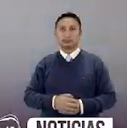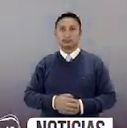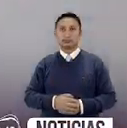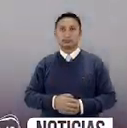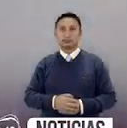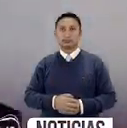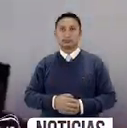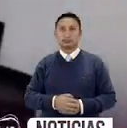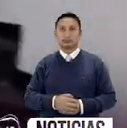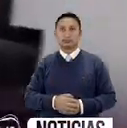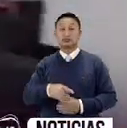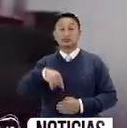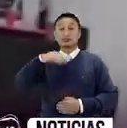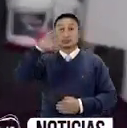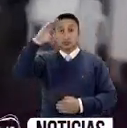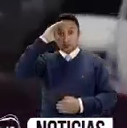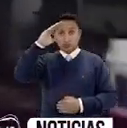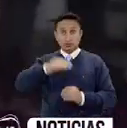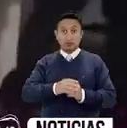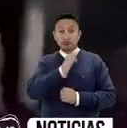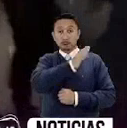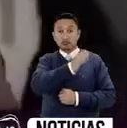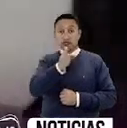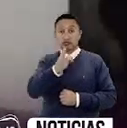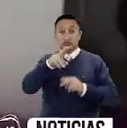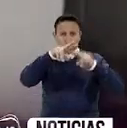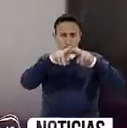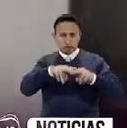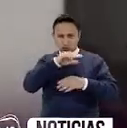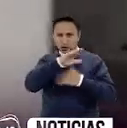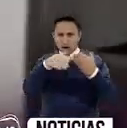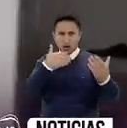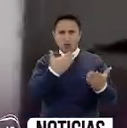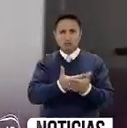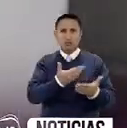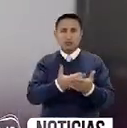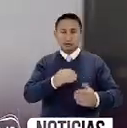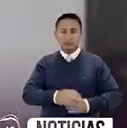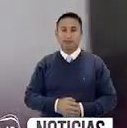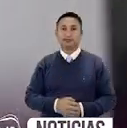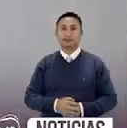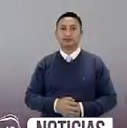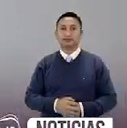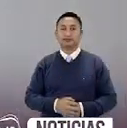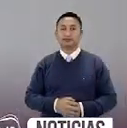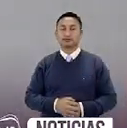Los uniformados buscaron en cada uno de los rincones indicios.